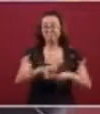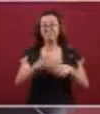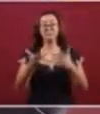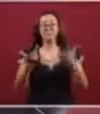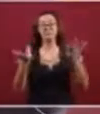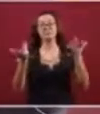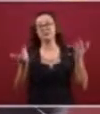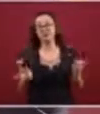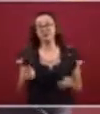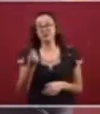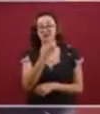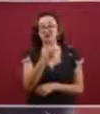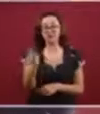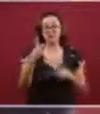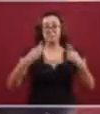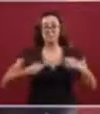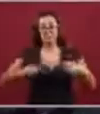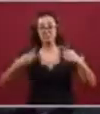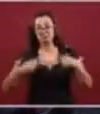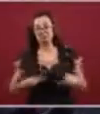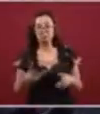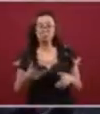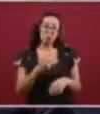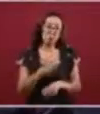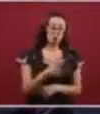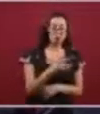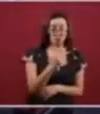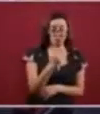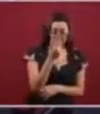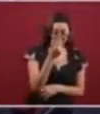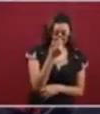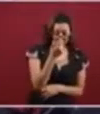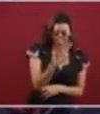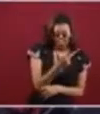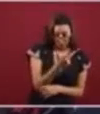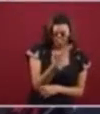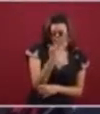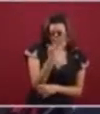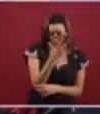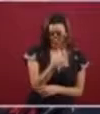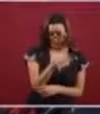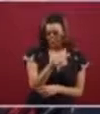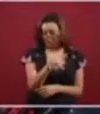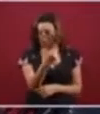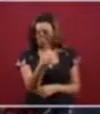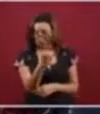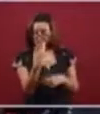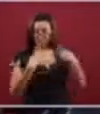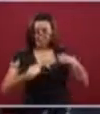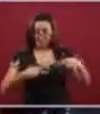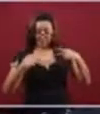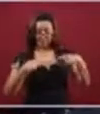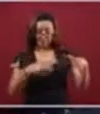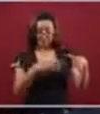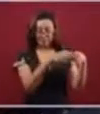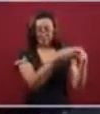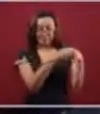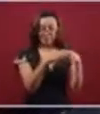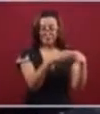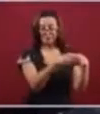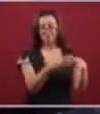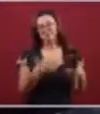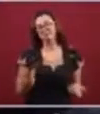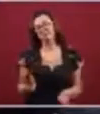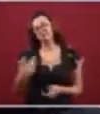fueran 100 personas, son entre 8, 10, 12 personas las inconformes, que nosotros bueno, tienen derecho. Por lo